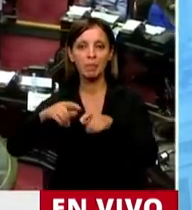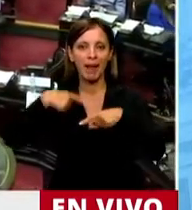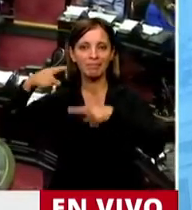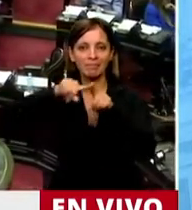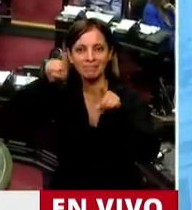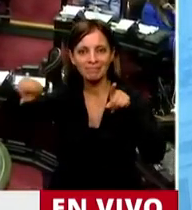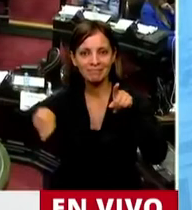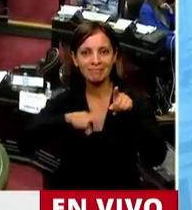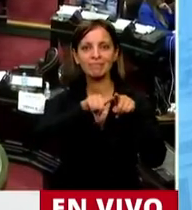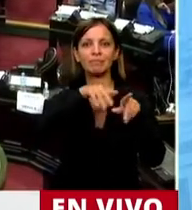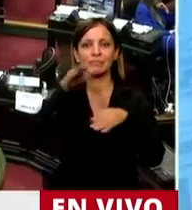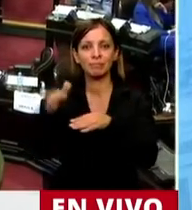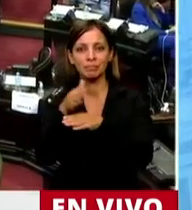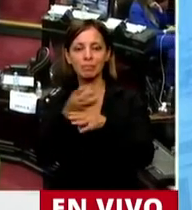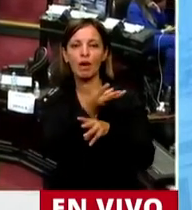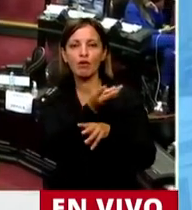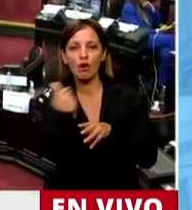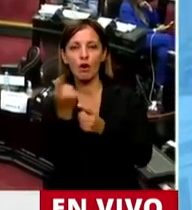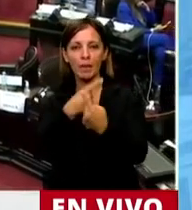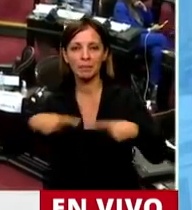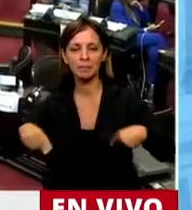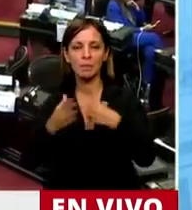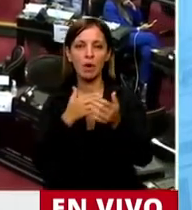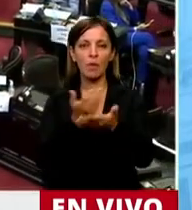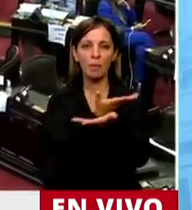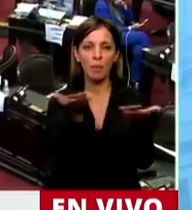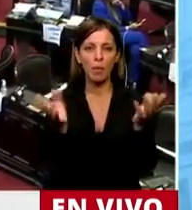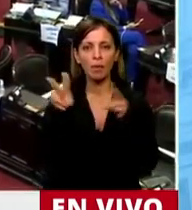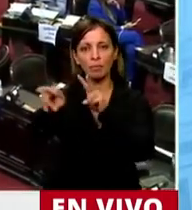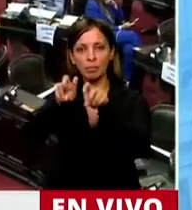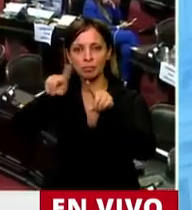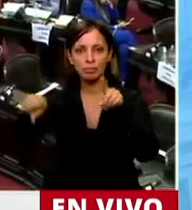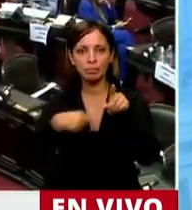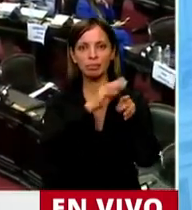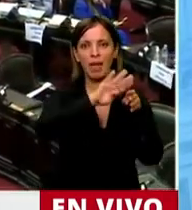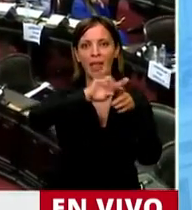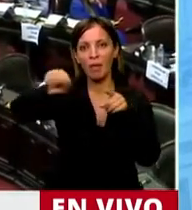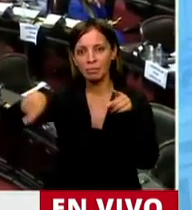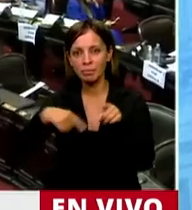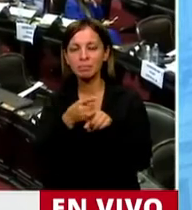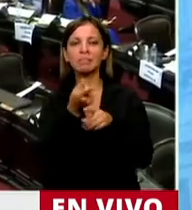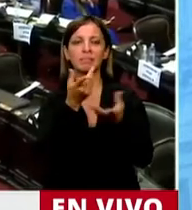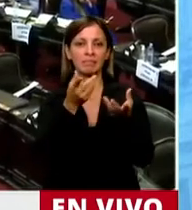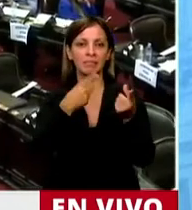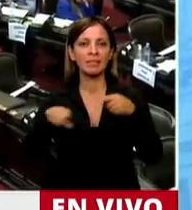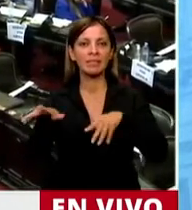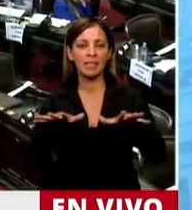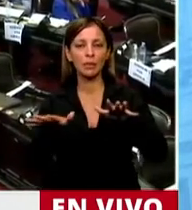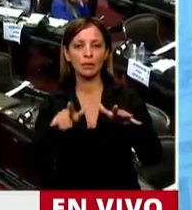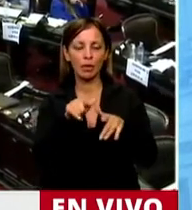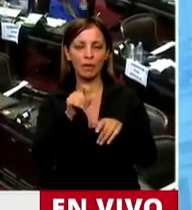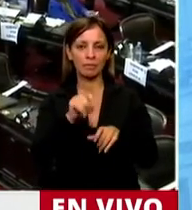reproductivas, compra de bienes de capital, obra pública, para atender casos de evidente necesidad nacional,